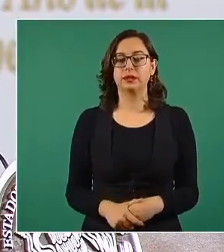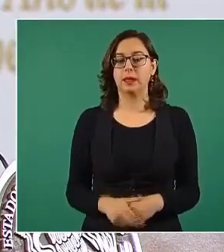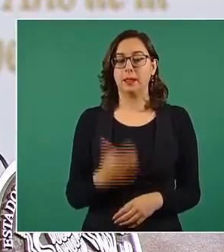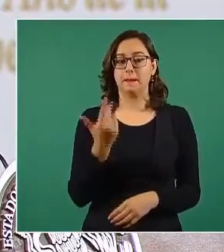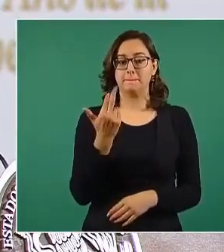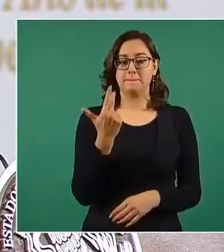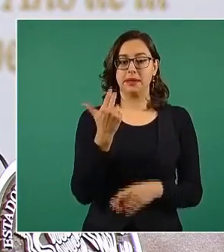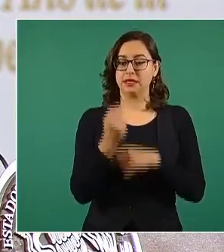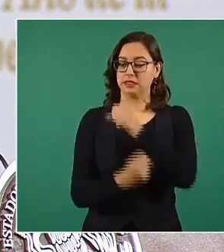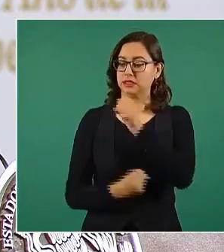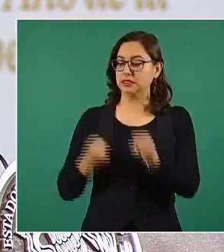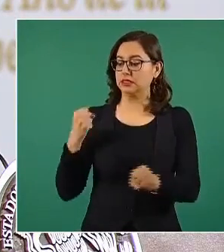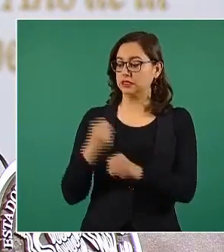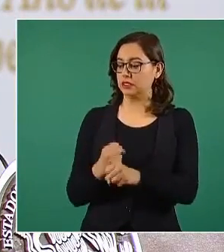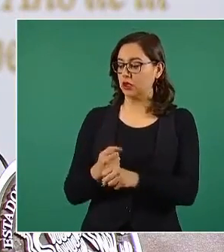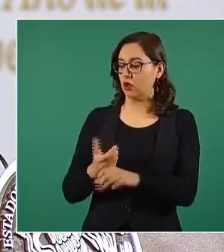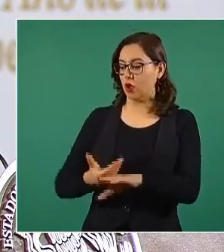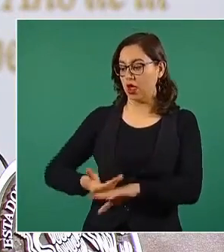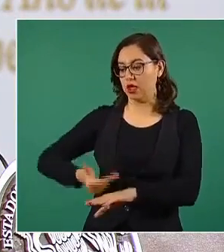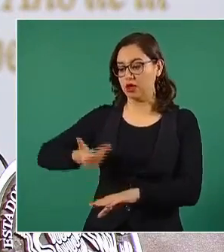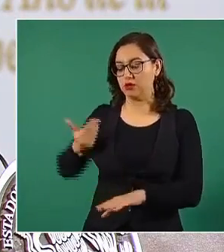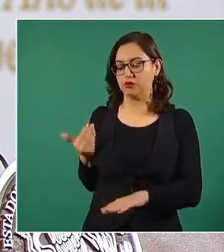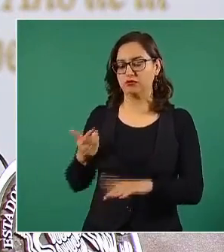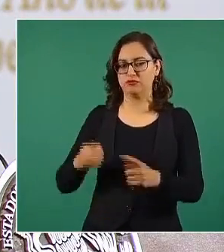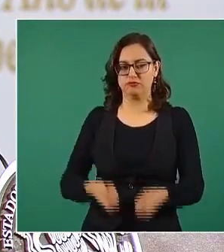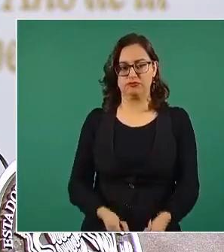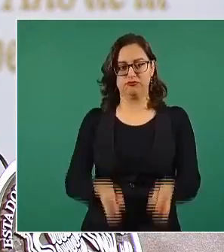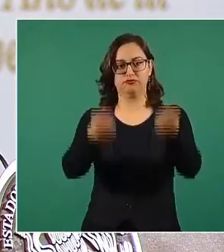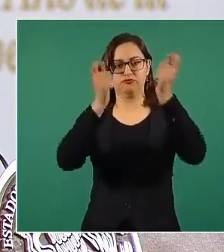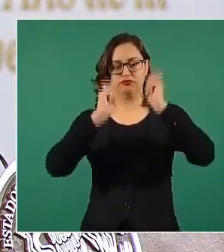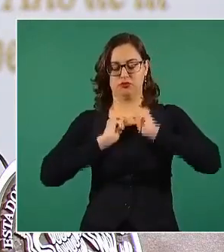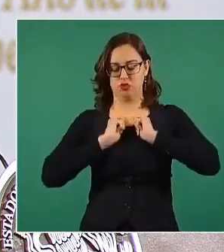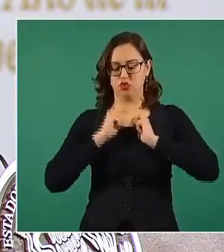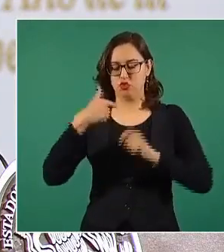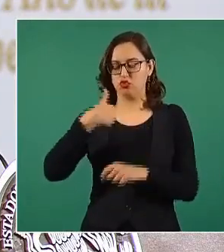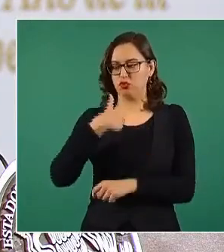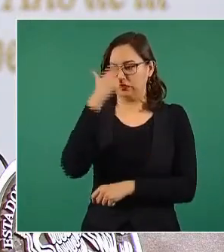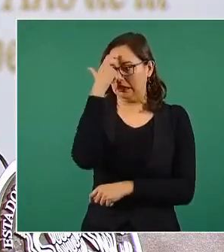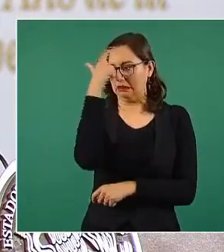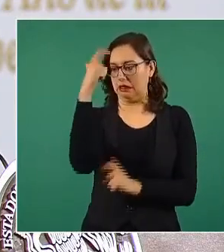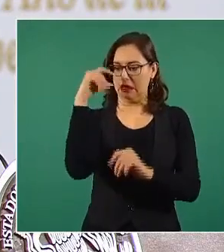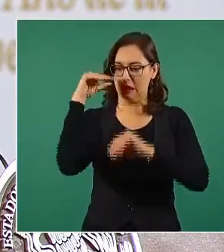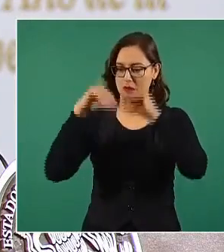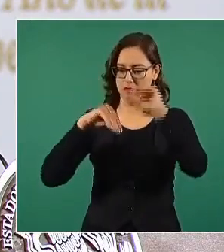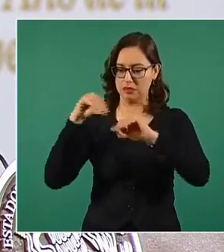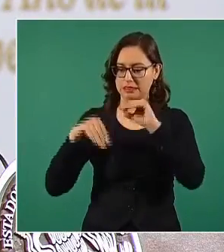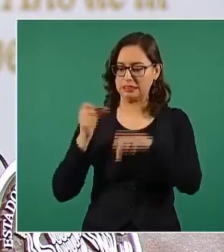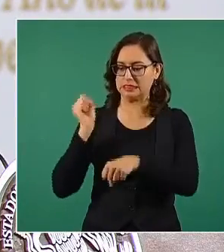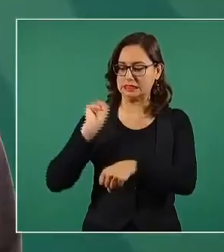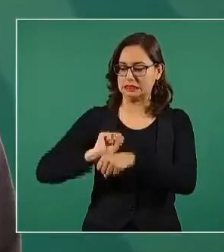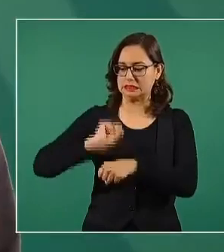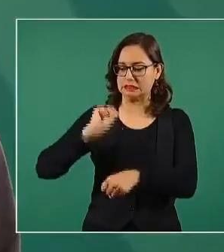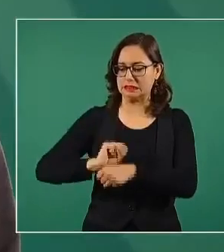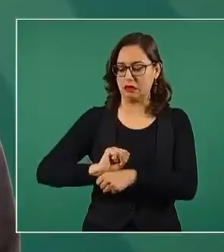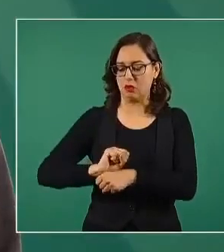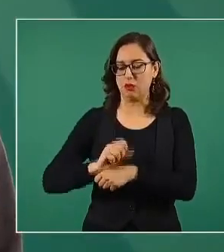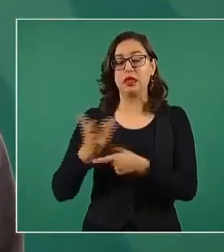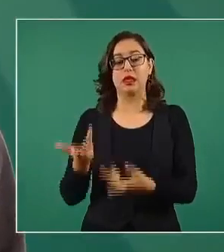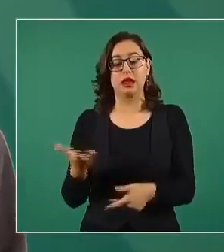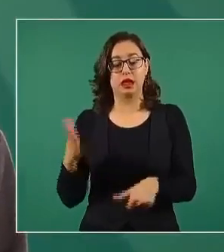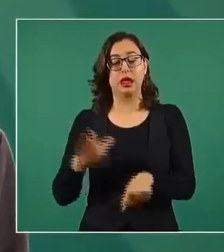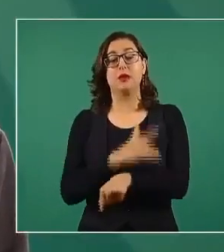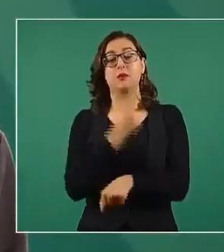mí me tocó diseñar una nueva secundaria donde antes CONAFE no ofrecía